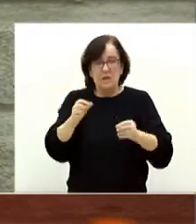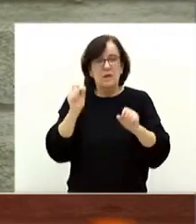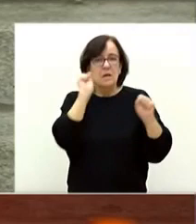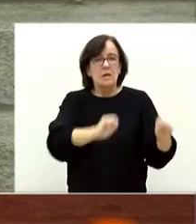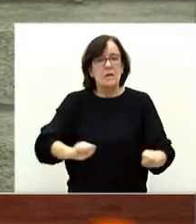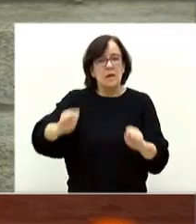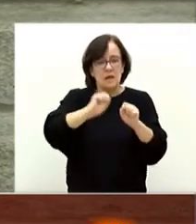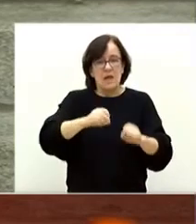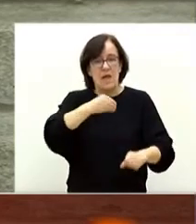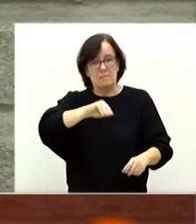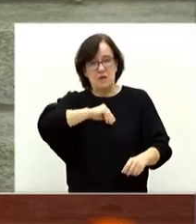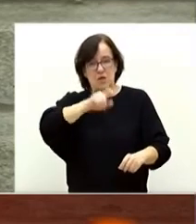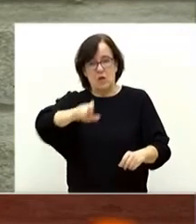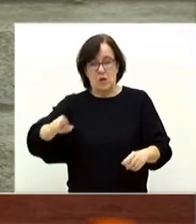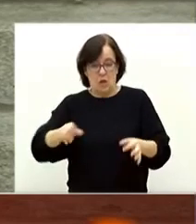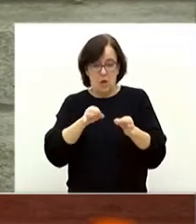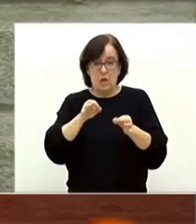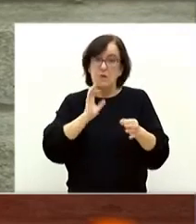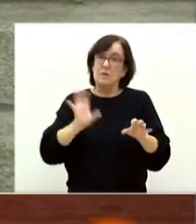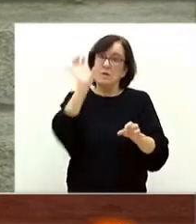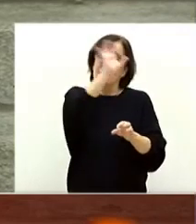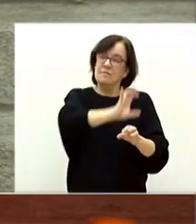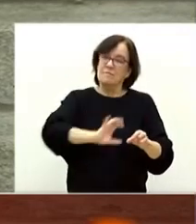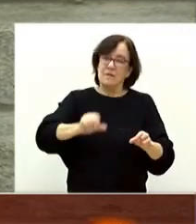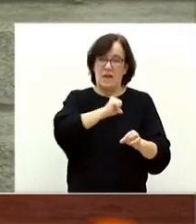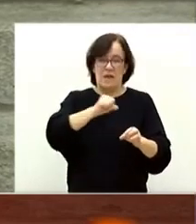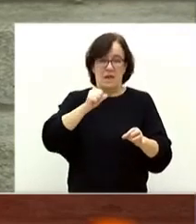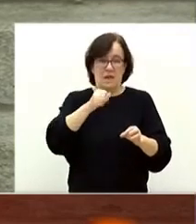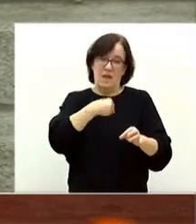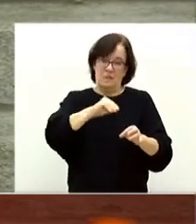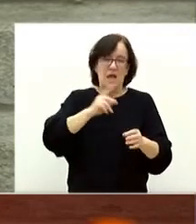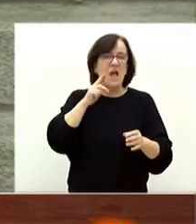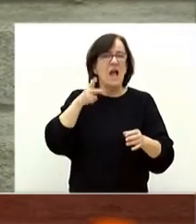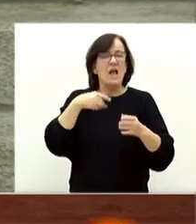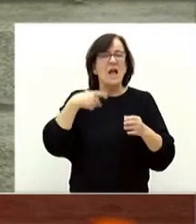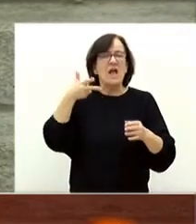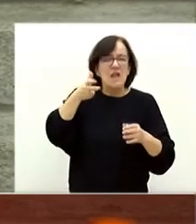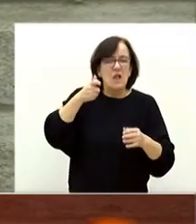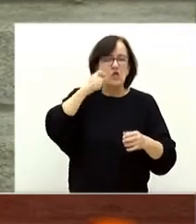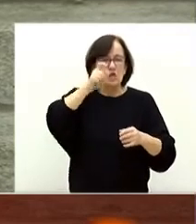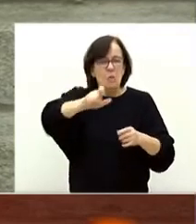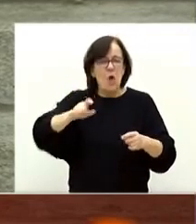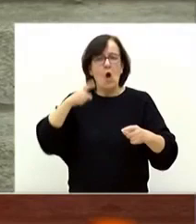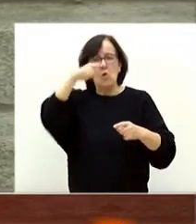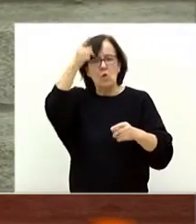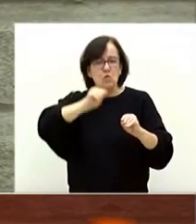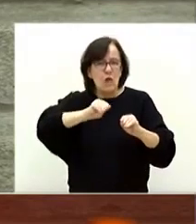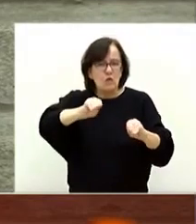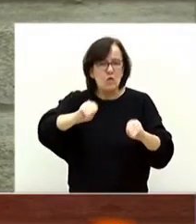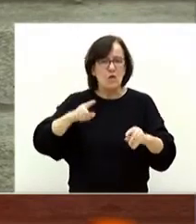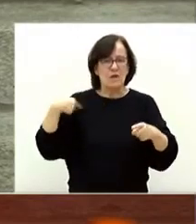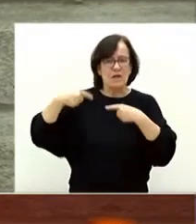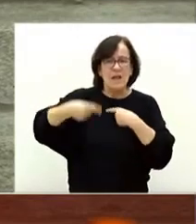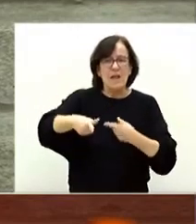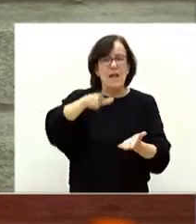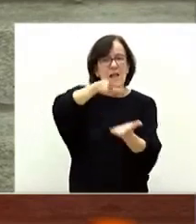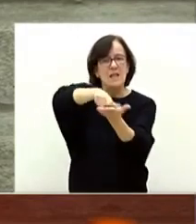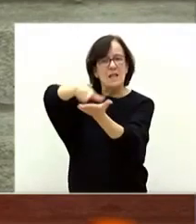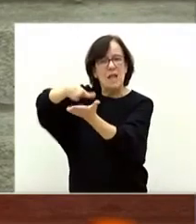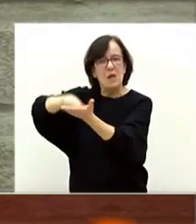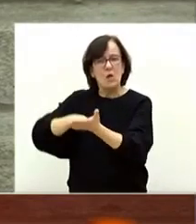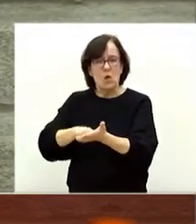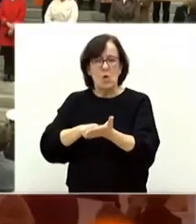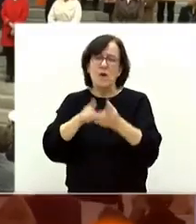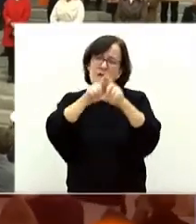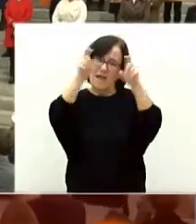y pueblos de España en el ejercicio de sus derechos humanos, sus culturas y tradiciones, lenguas e